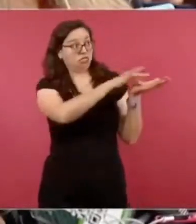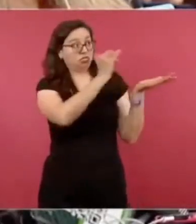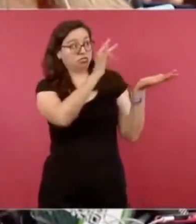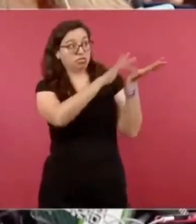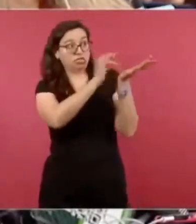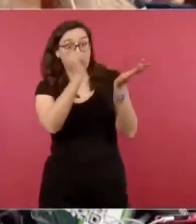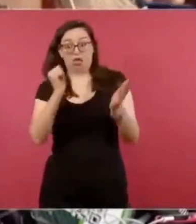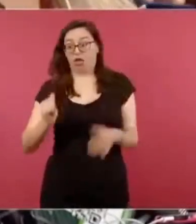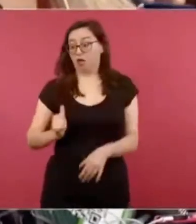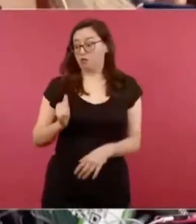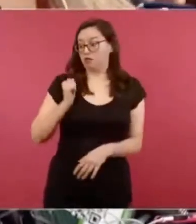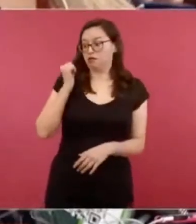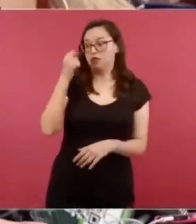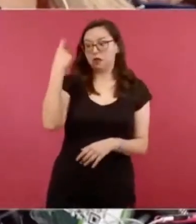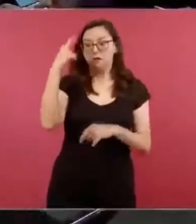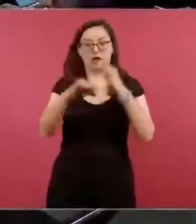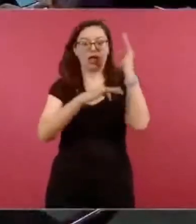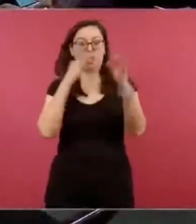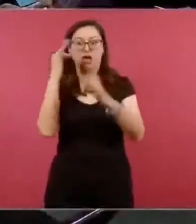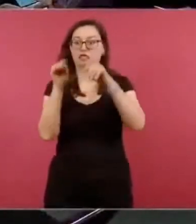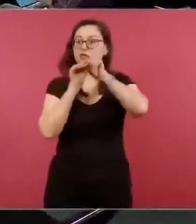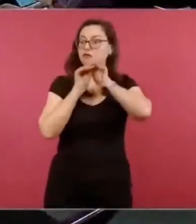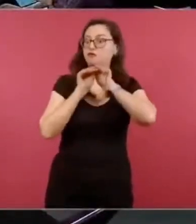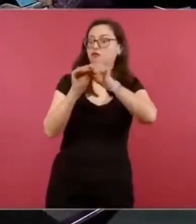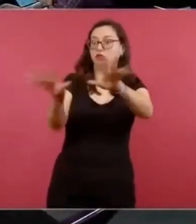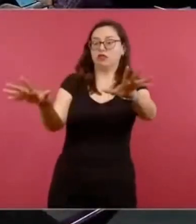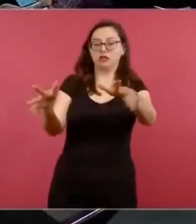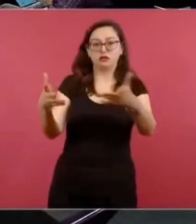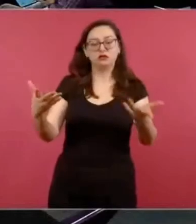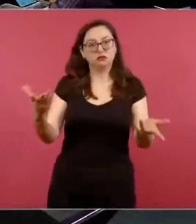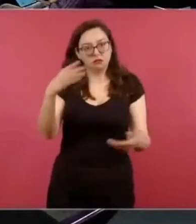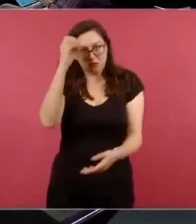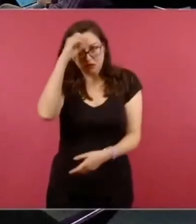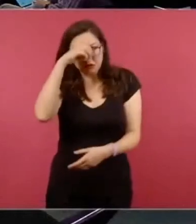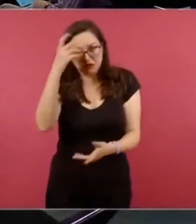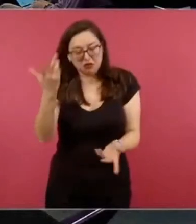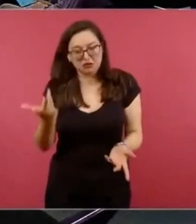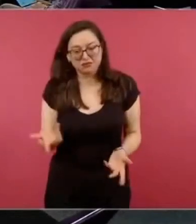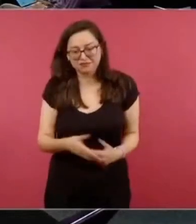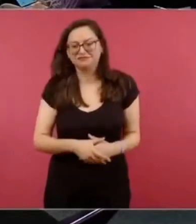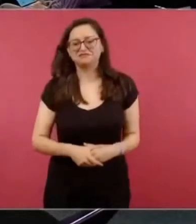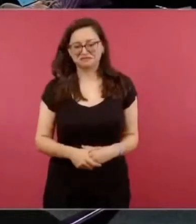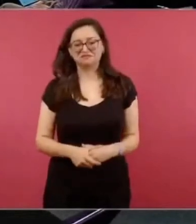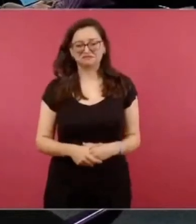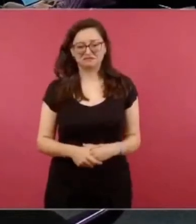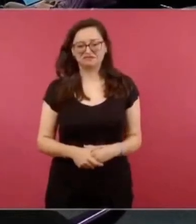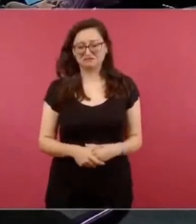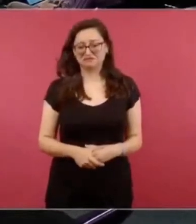se investigue a los cárteles. Es lo mismo. Es lo mismo, es la misma campaña.